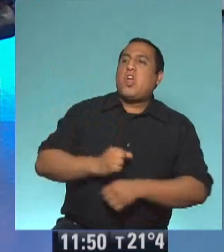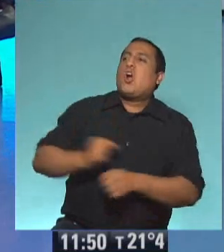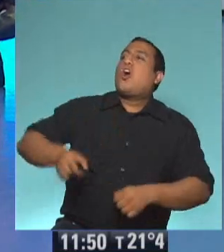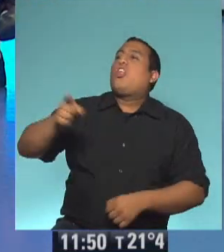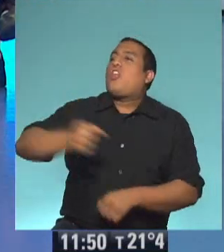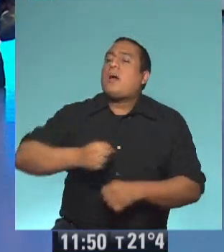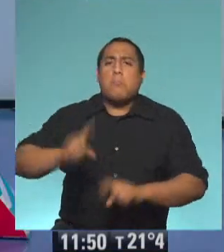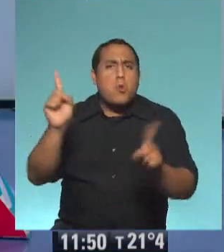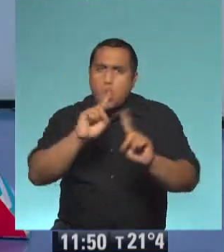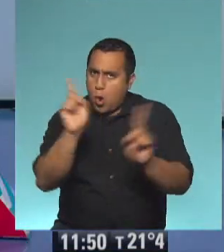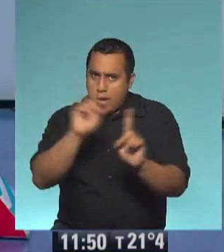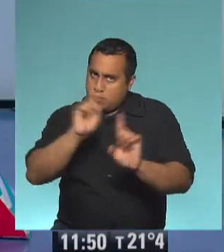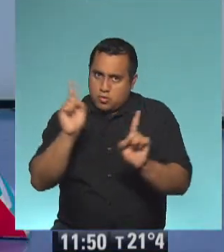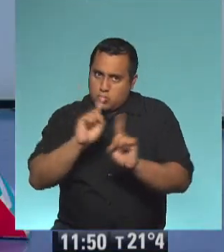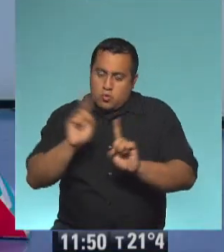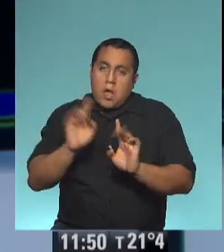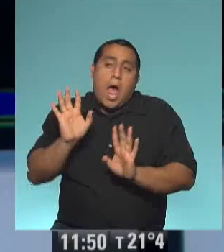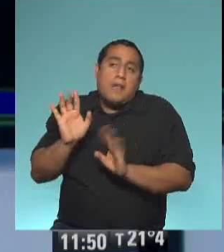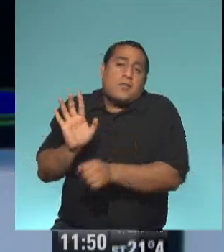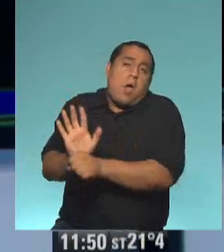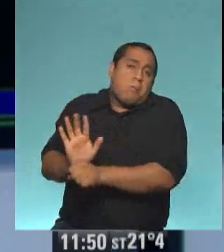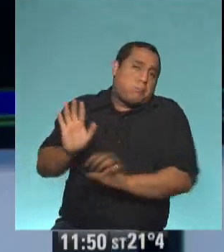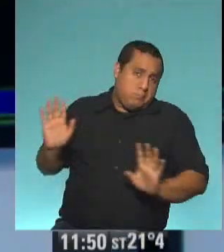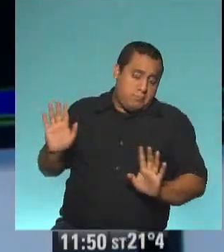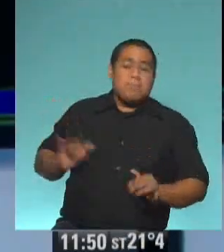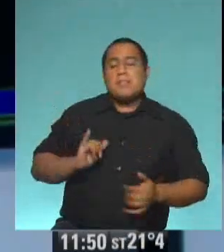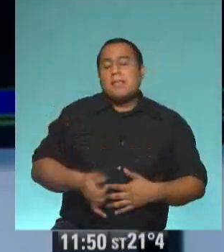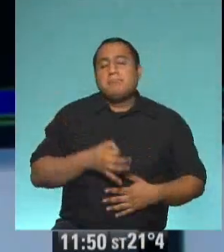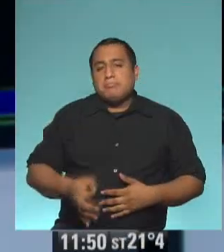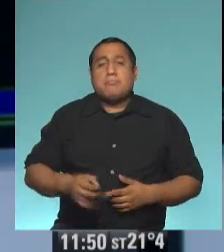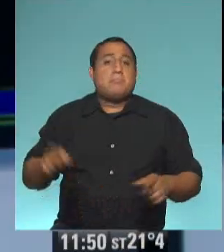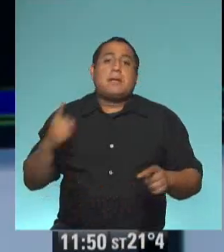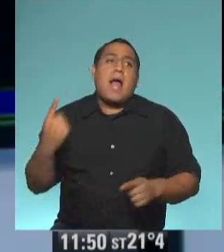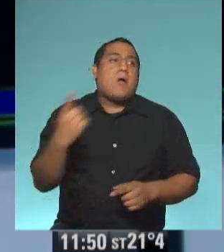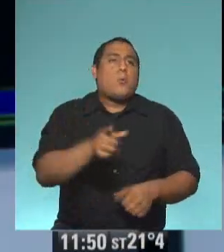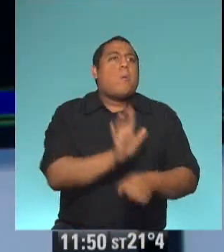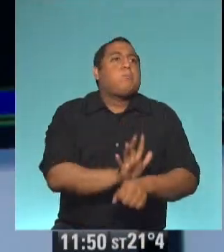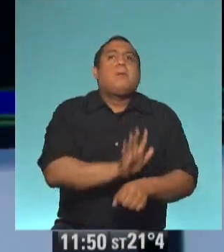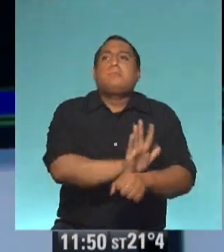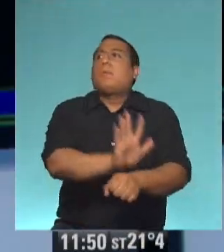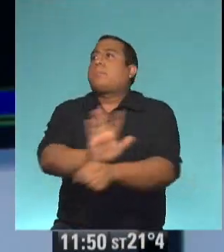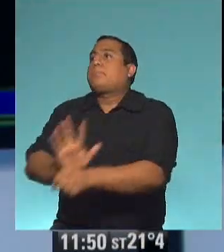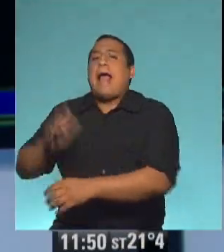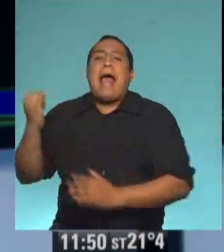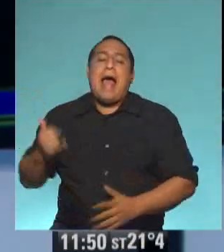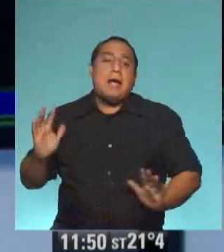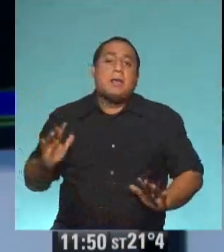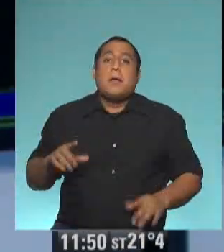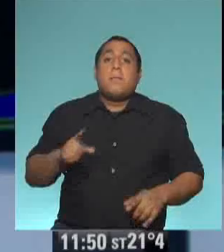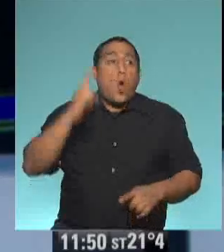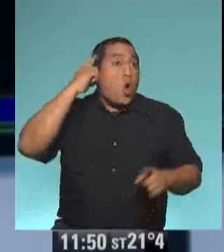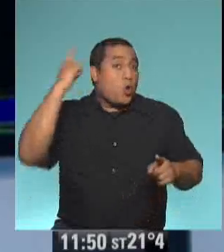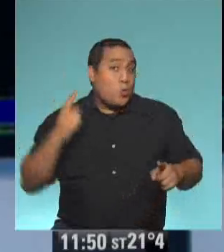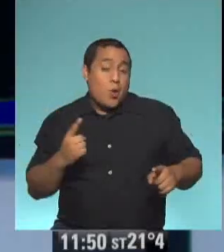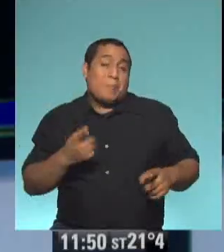apreciación personal, sino simplemente nombrándola así. Exactamente, como cada quien tiene un apodo distinto, así como el Rulo, creemos que de joven